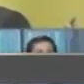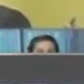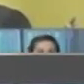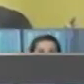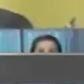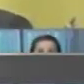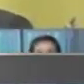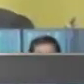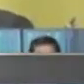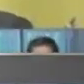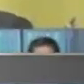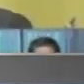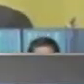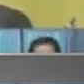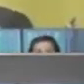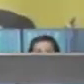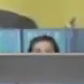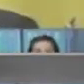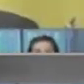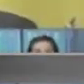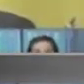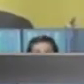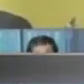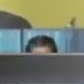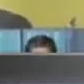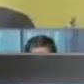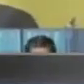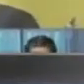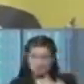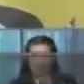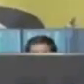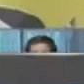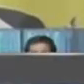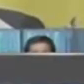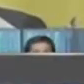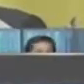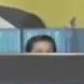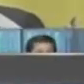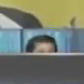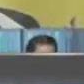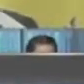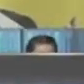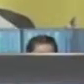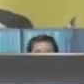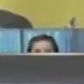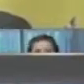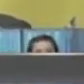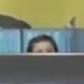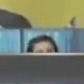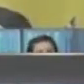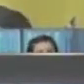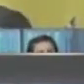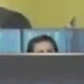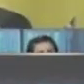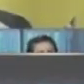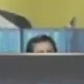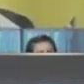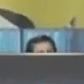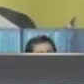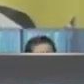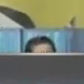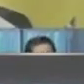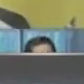en ecuador la provincia que fue azotada por este fenómeno natural he topado algunos temas también nos acompañan los